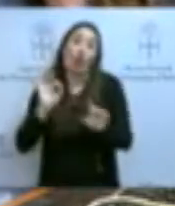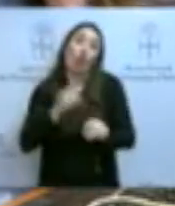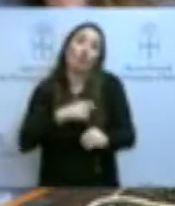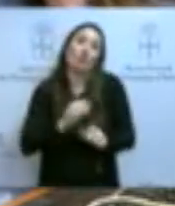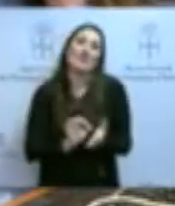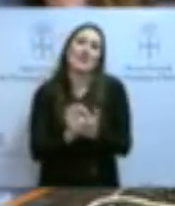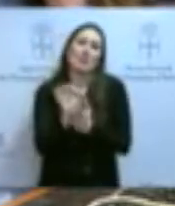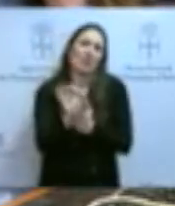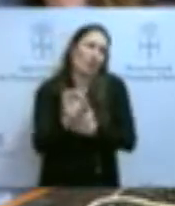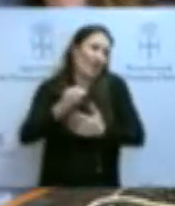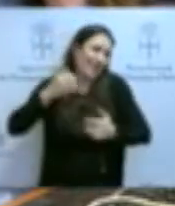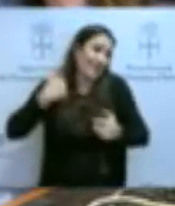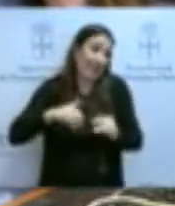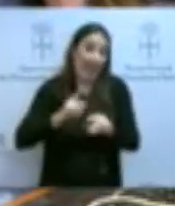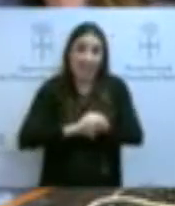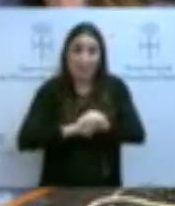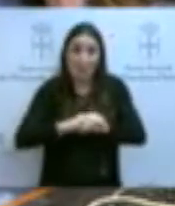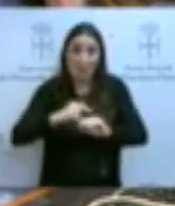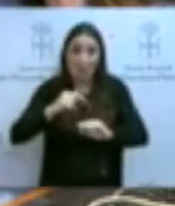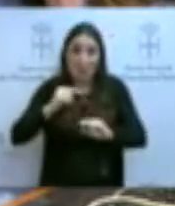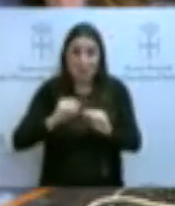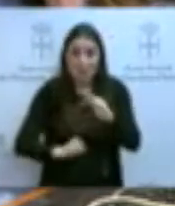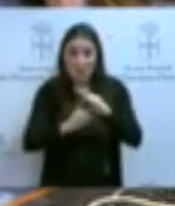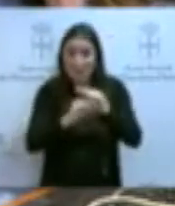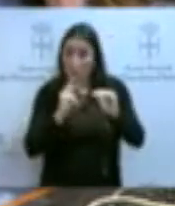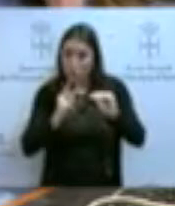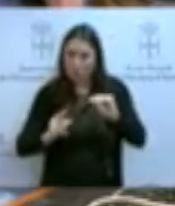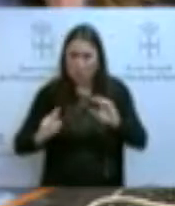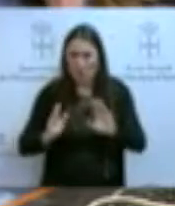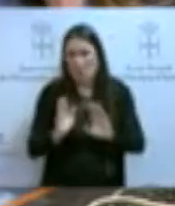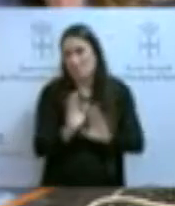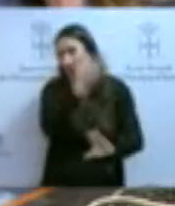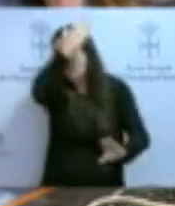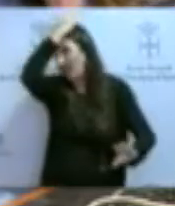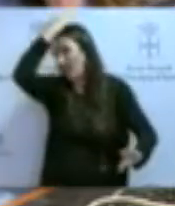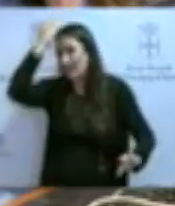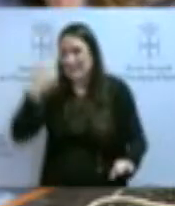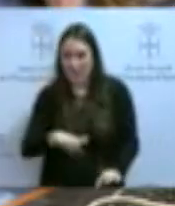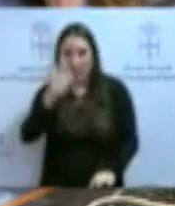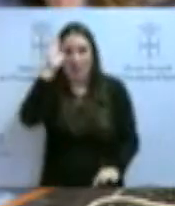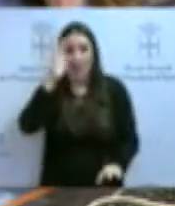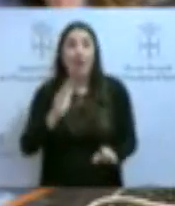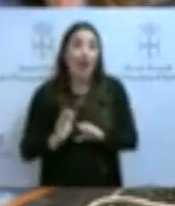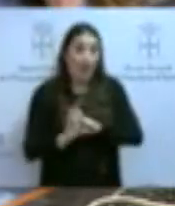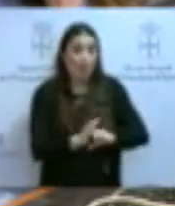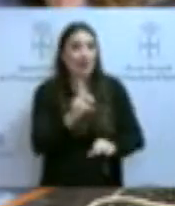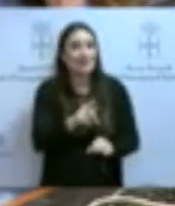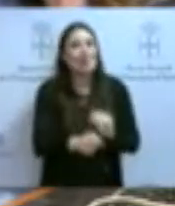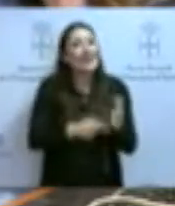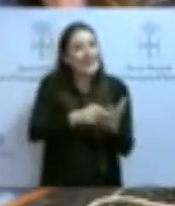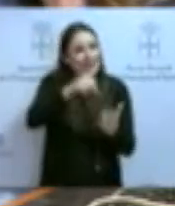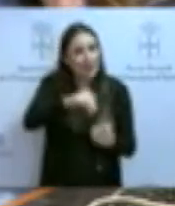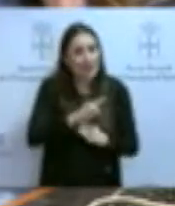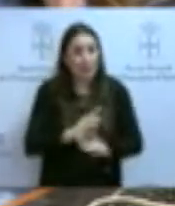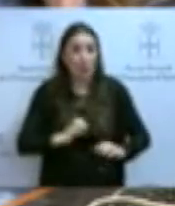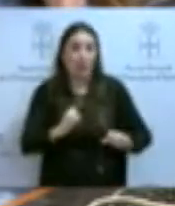superaron con creces ya el máximo legal permitido de 2 años. Algo, por otra parte, que les exigió también esta Cámara en noviembre